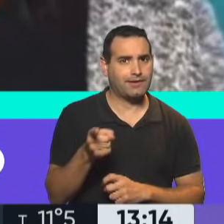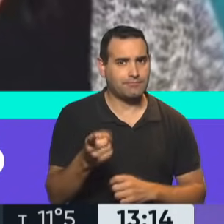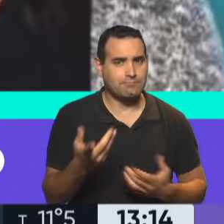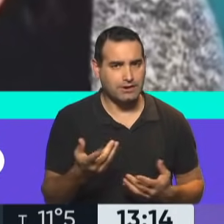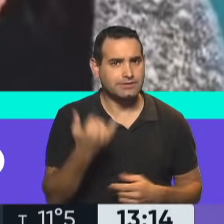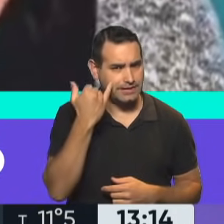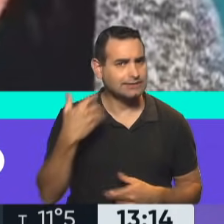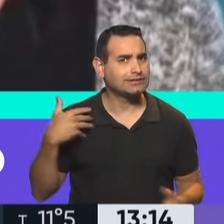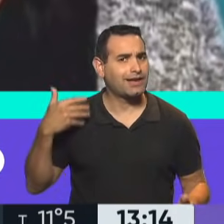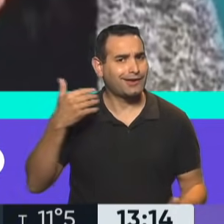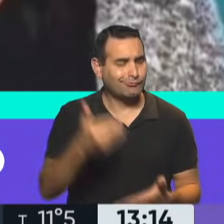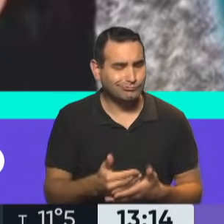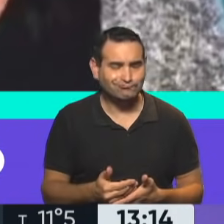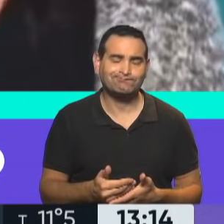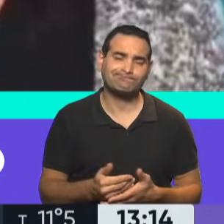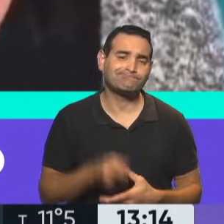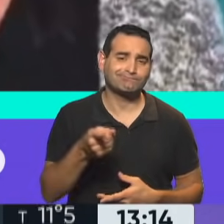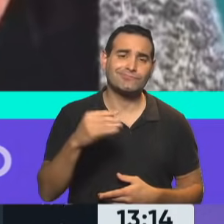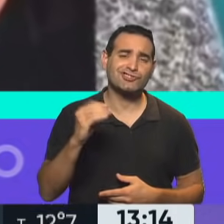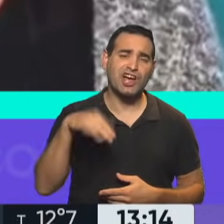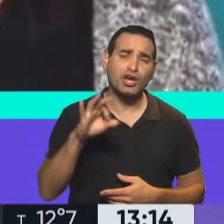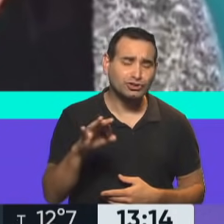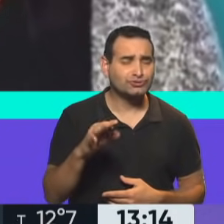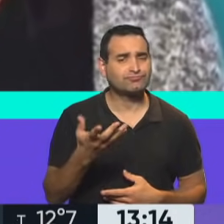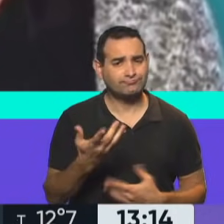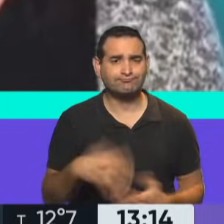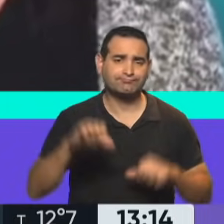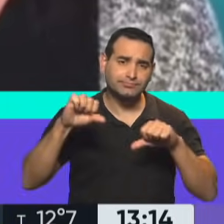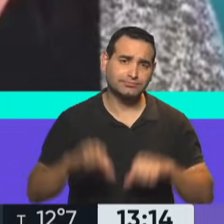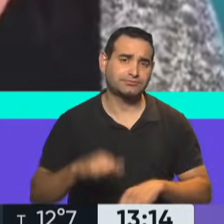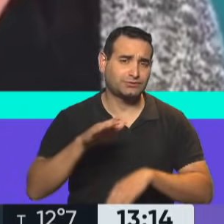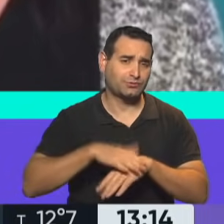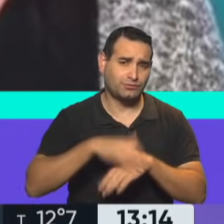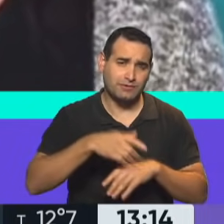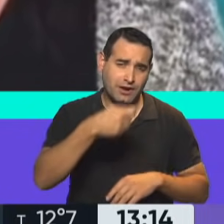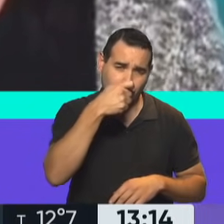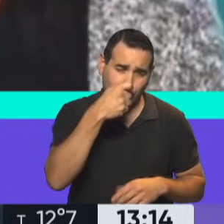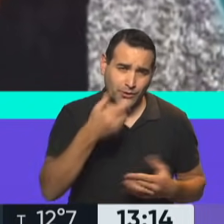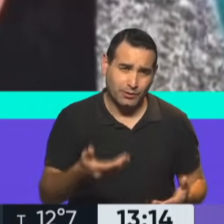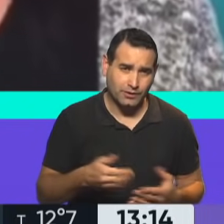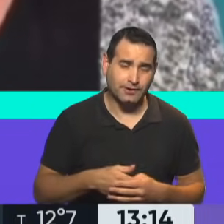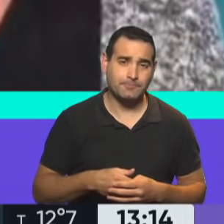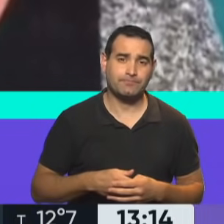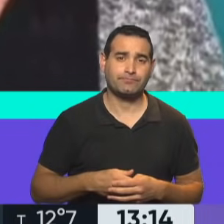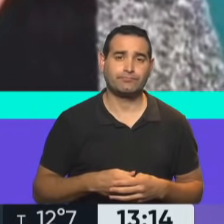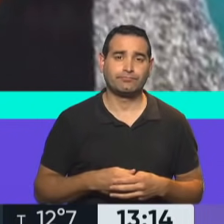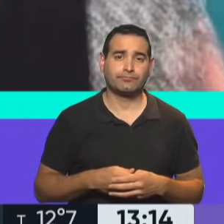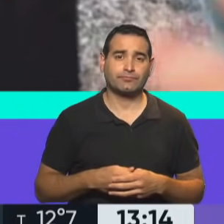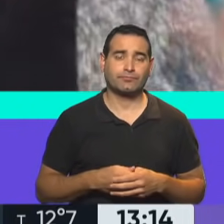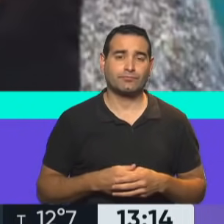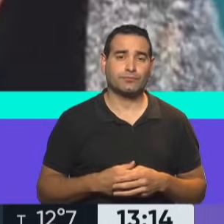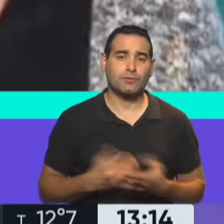Hace bastante tiempo que Chano lamentablemente le sumó ese condimento desafortunado a lo que es su producción artística. ¿Por qué?